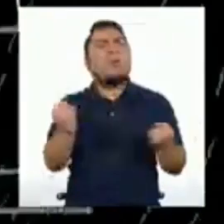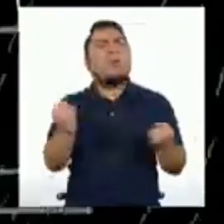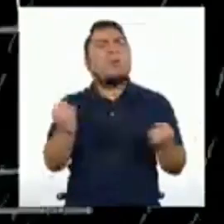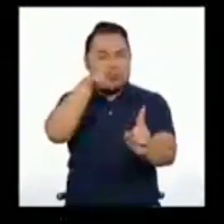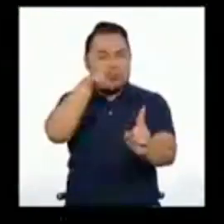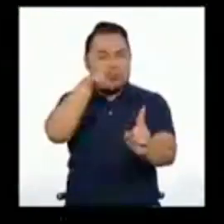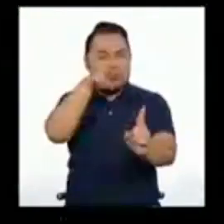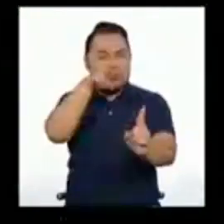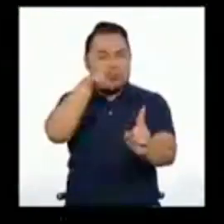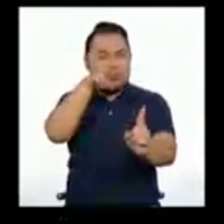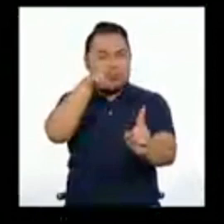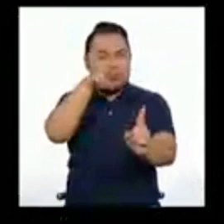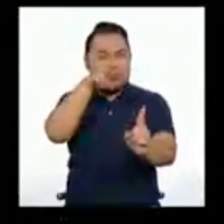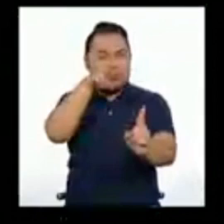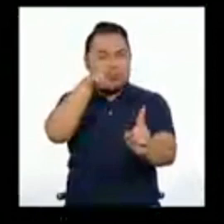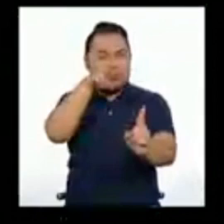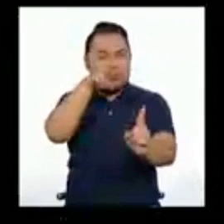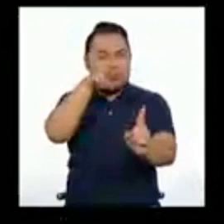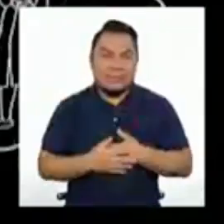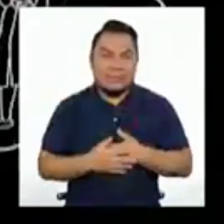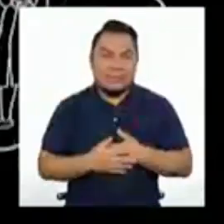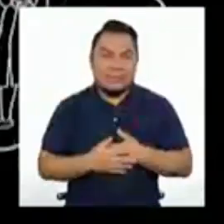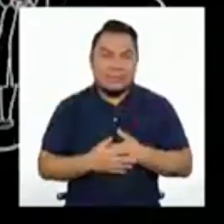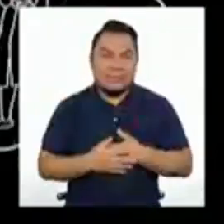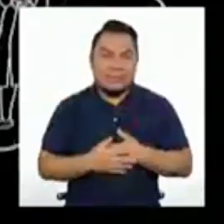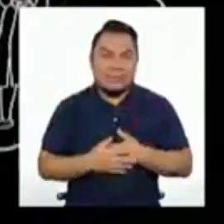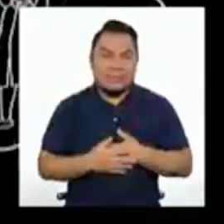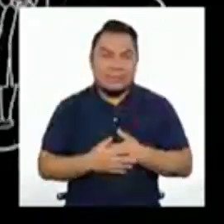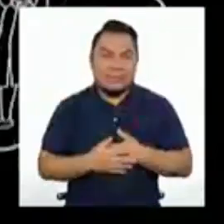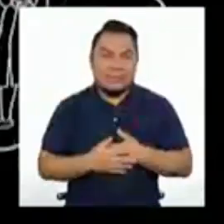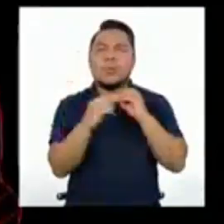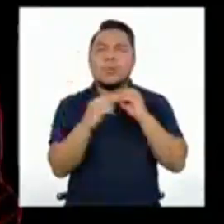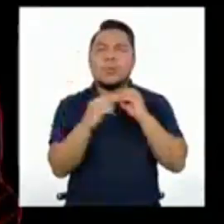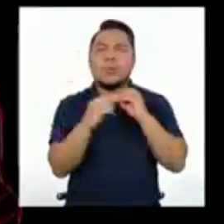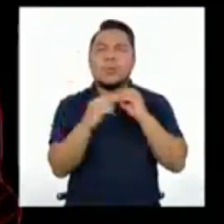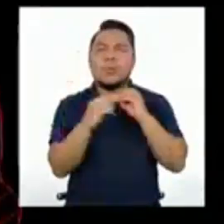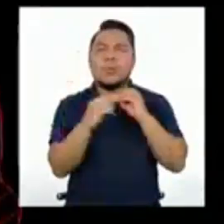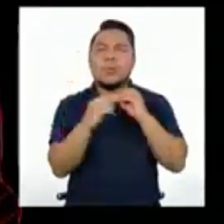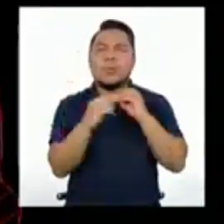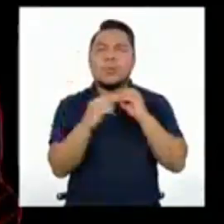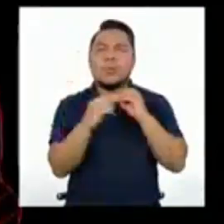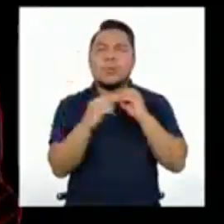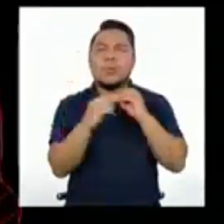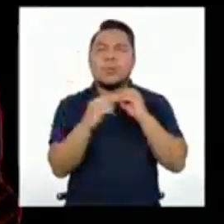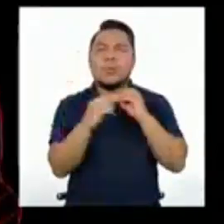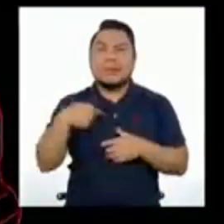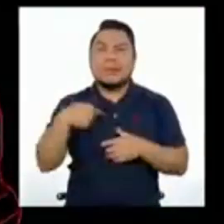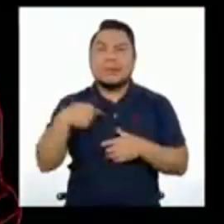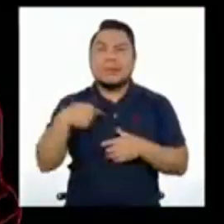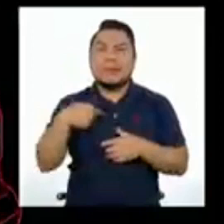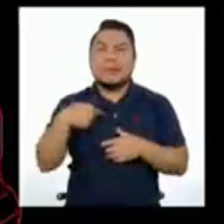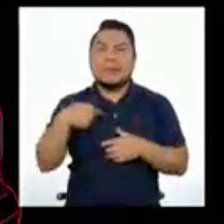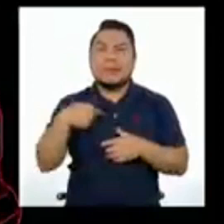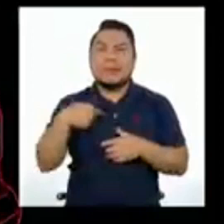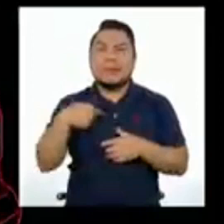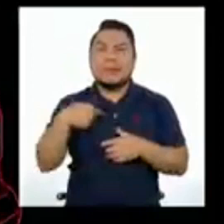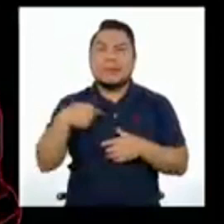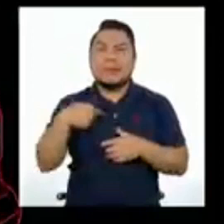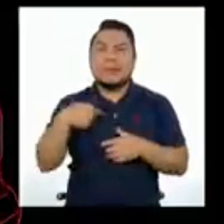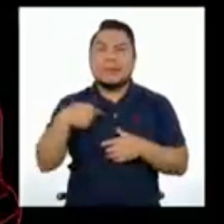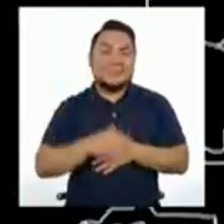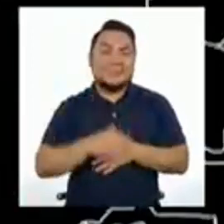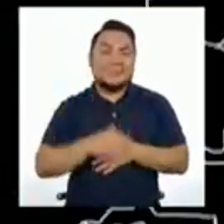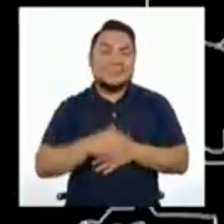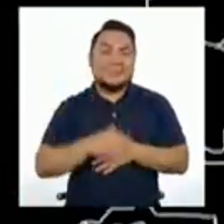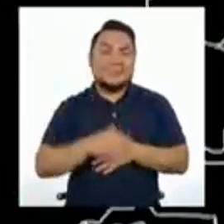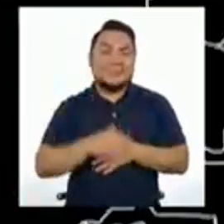resolverlo. O sea, tener una idea. Después, tenemos que dibujar esa idea, así por ejemplo, y